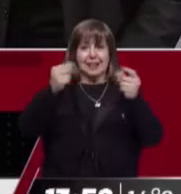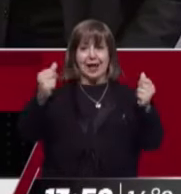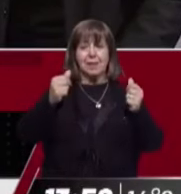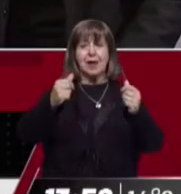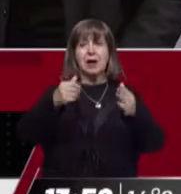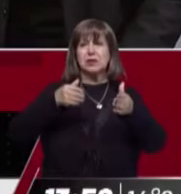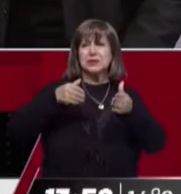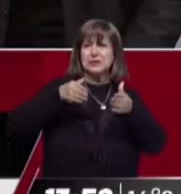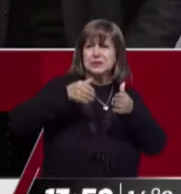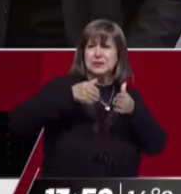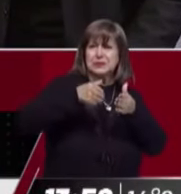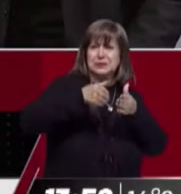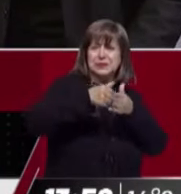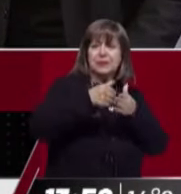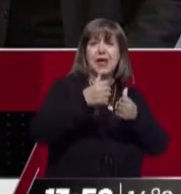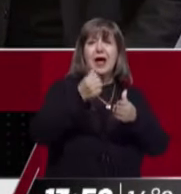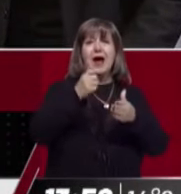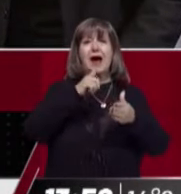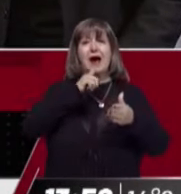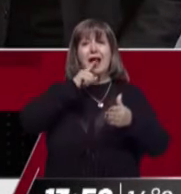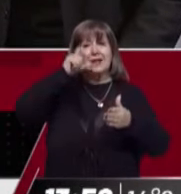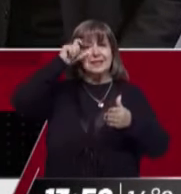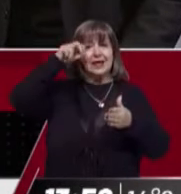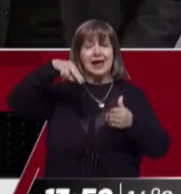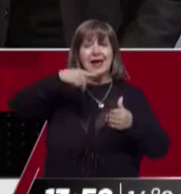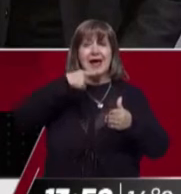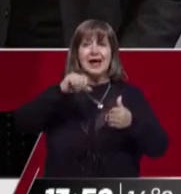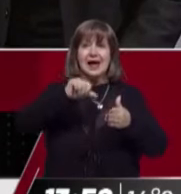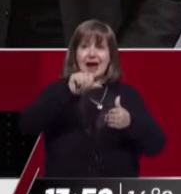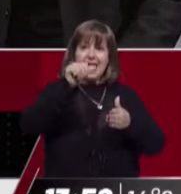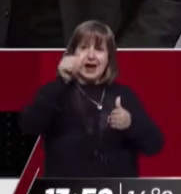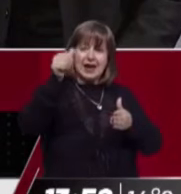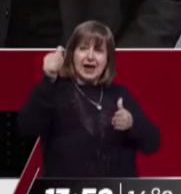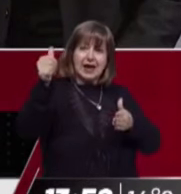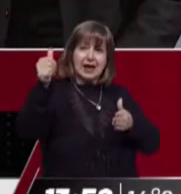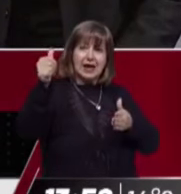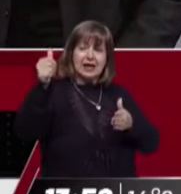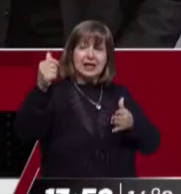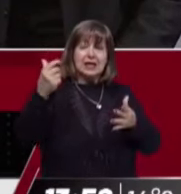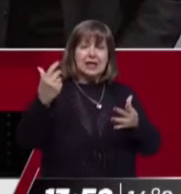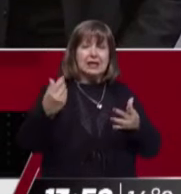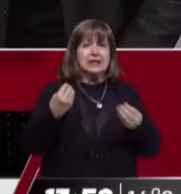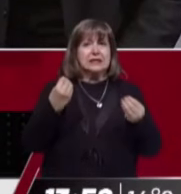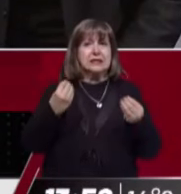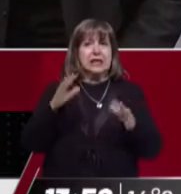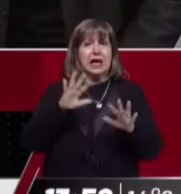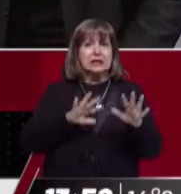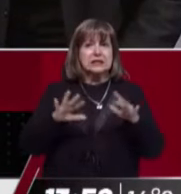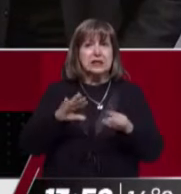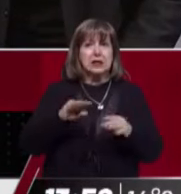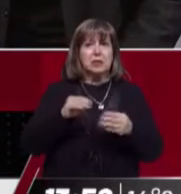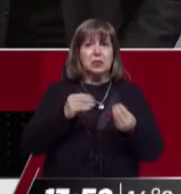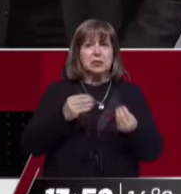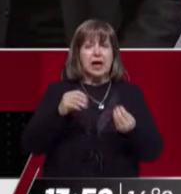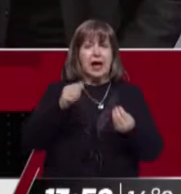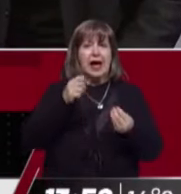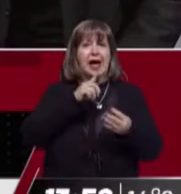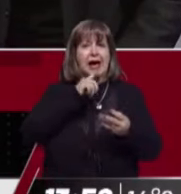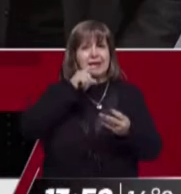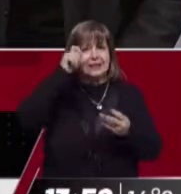Ya estaba finalizando, Atenas iba ganando el partido y dicen, ¿qué nos podemos llegar a imaginar si iba perdiendo el partido?